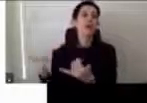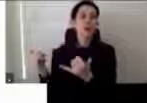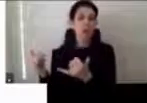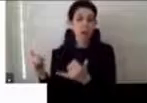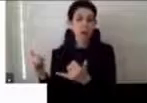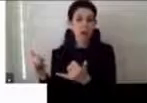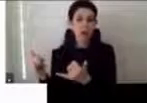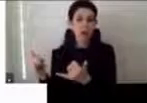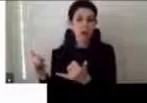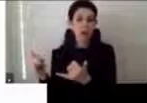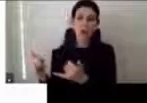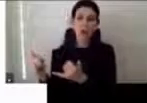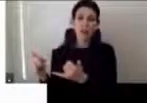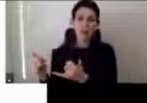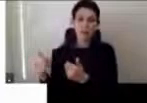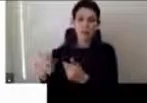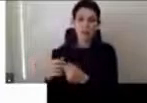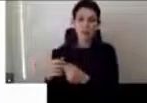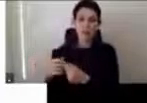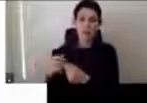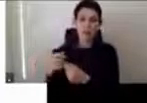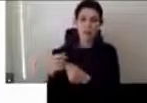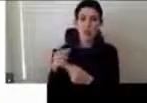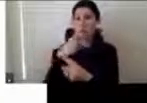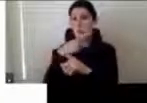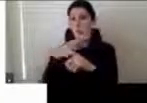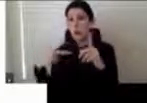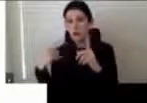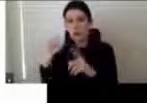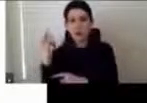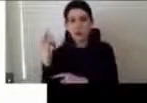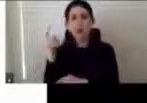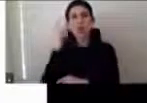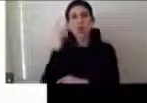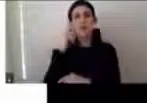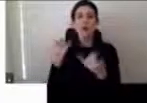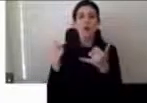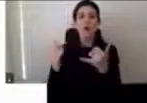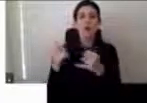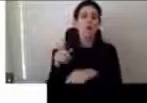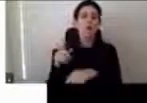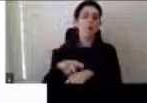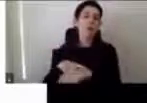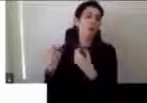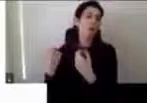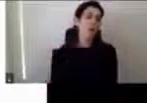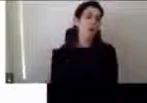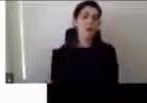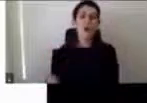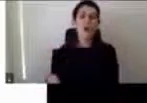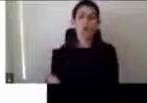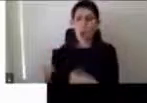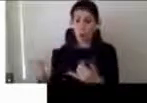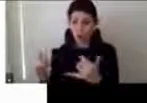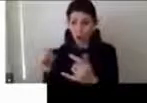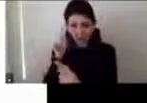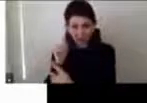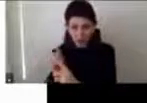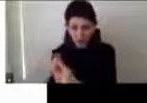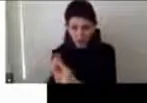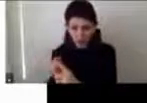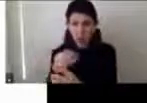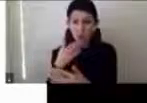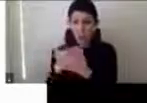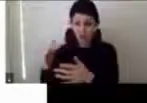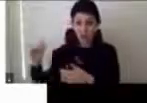en educación media y educación universitaria, que el juego no tiene sentido a ese nivel.